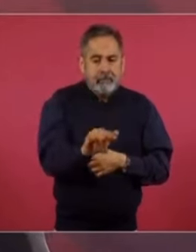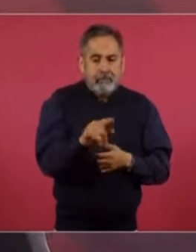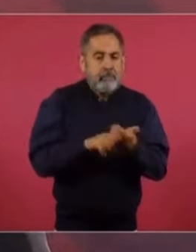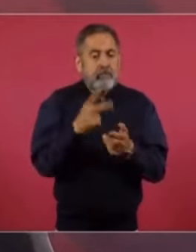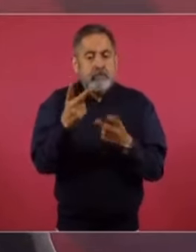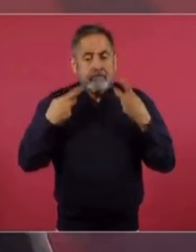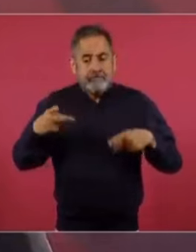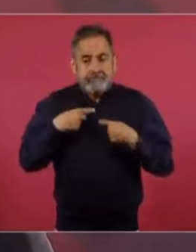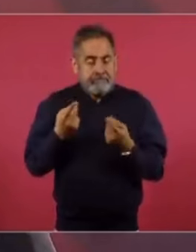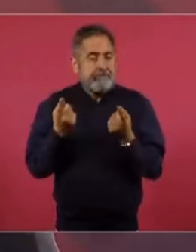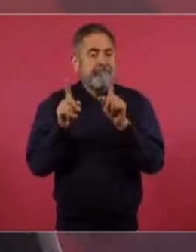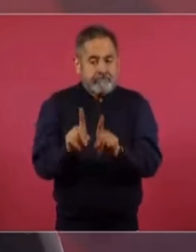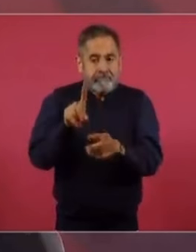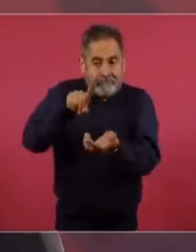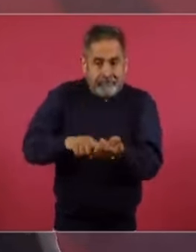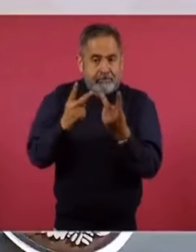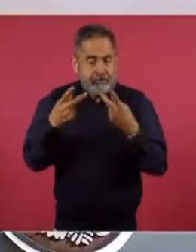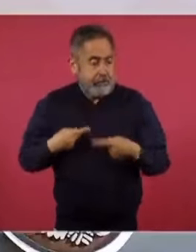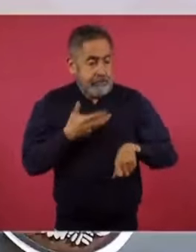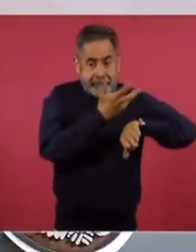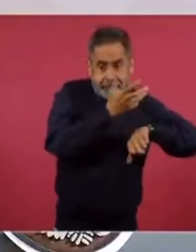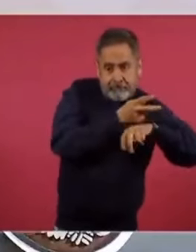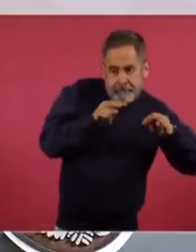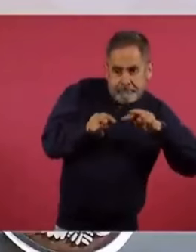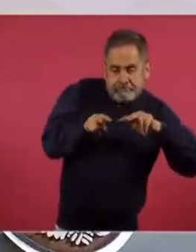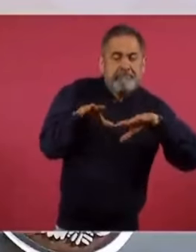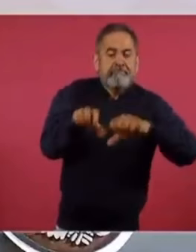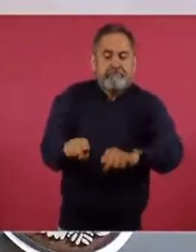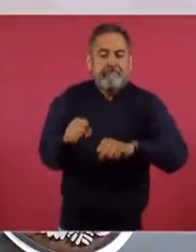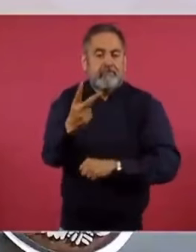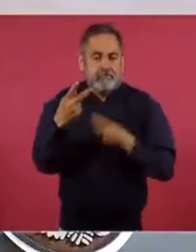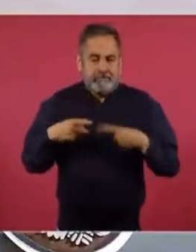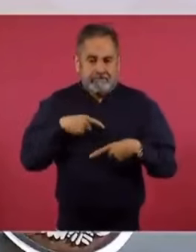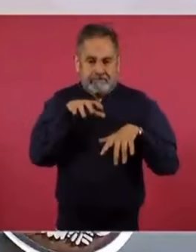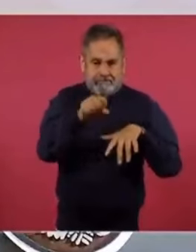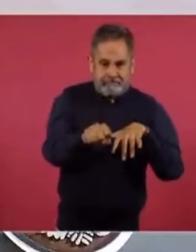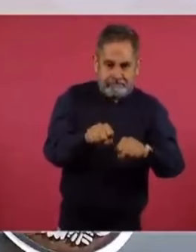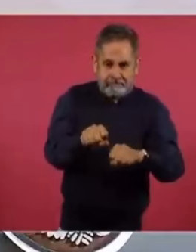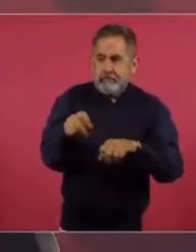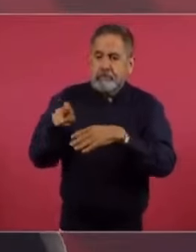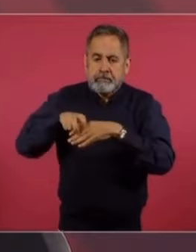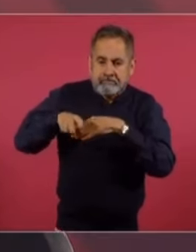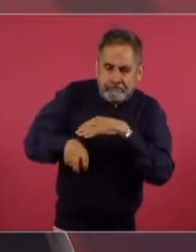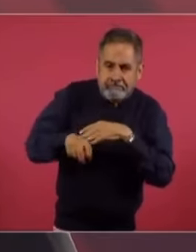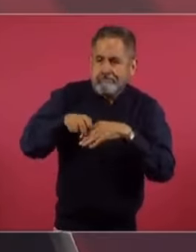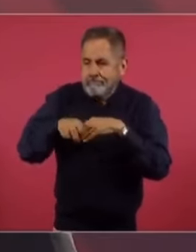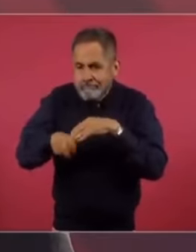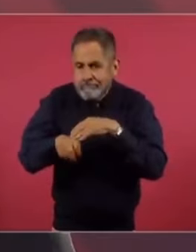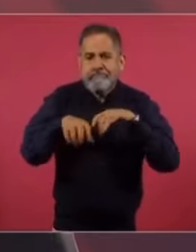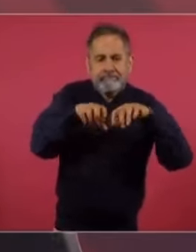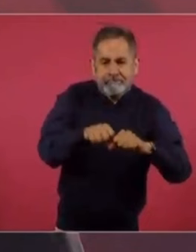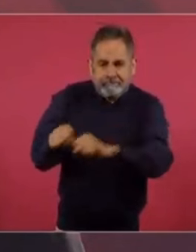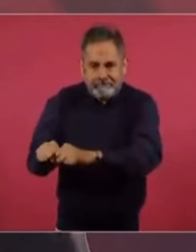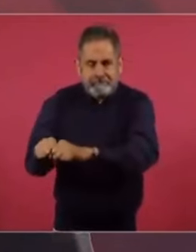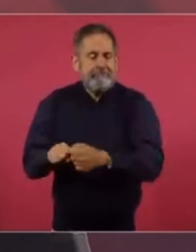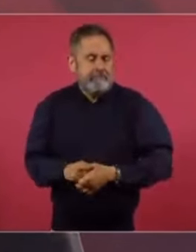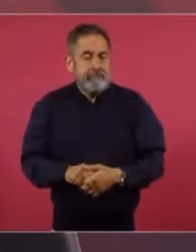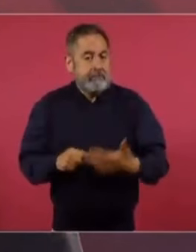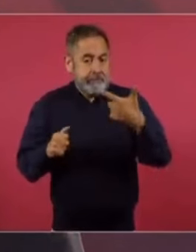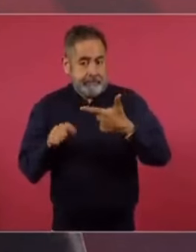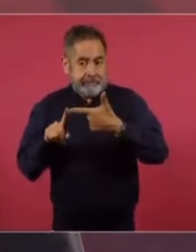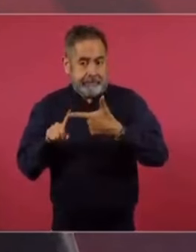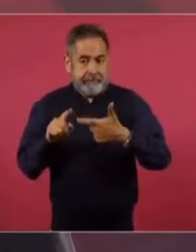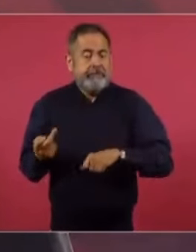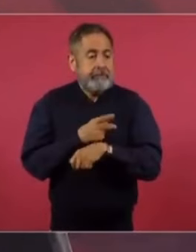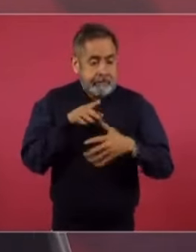2 pasajeros. Las autoridades del orden público estadounidenses detuvieron a los 2 pasajeros cuando bajaron del avión. 7. El gobierno